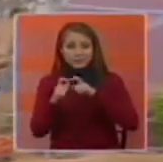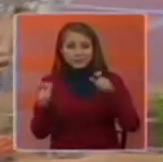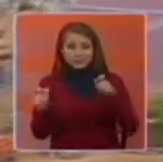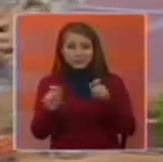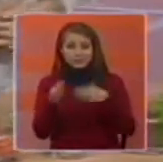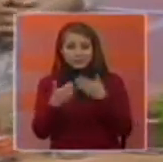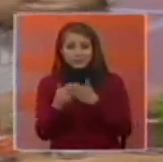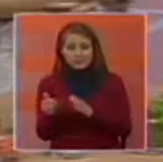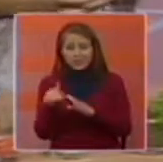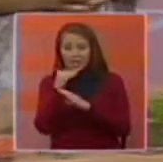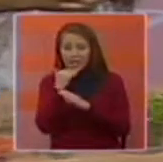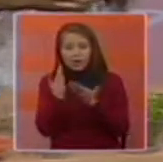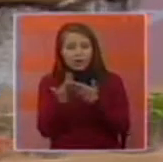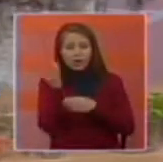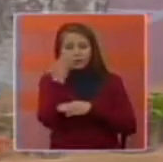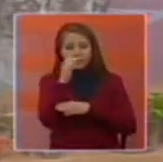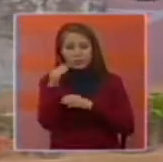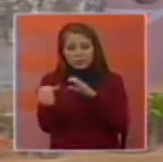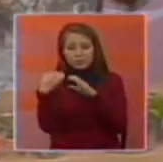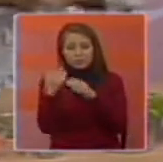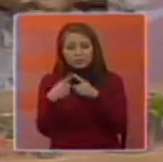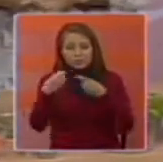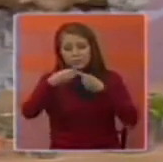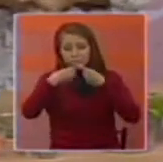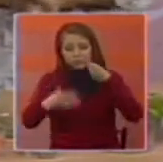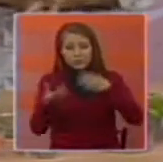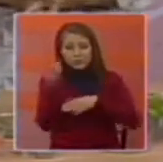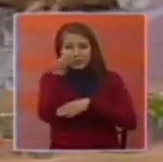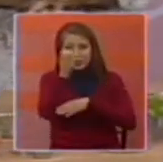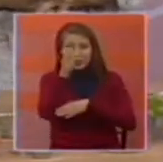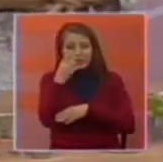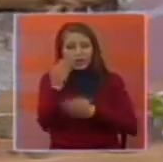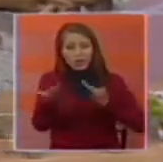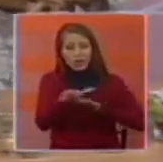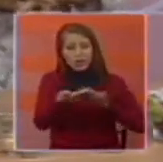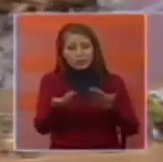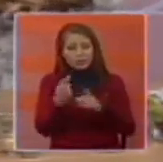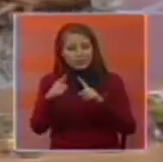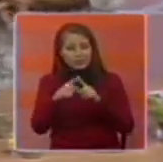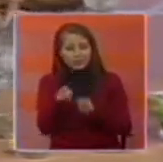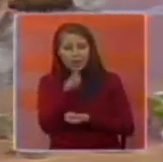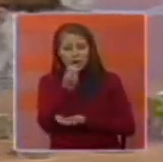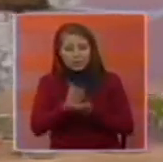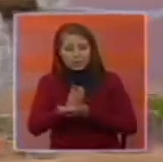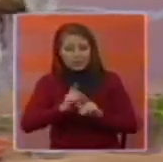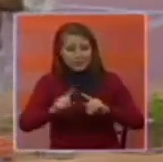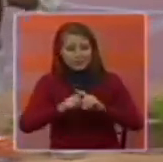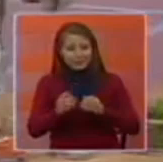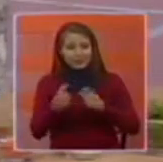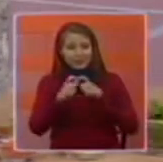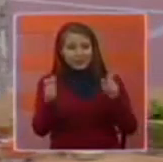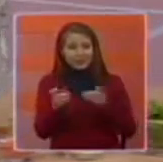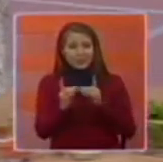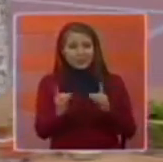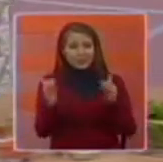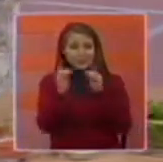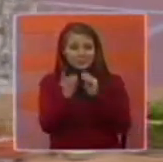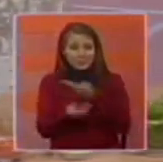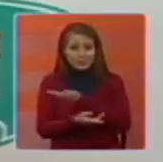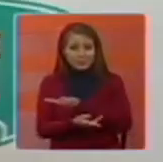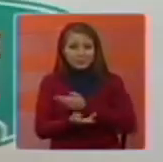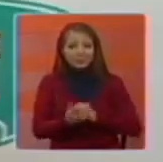www.viachi.com.es, que esa es mi página web donde tengo muchas recetitas para compartir con todos ustedes. Nosotros vamos a empezar a preparar, pero